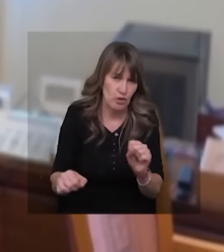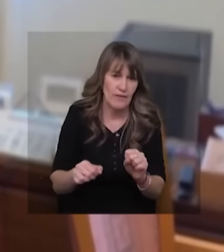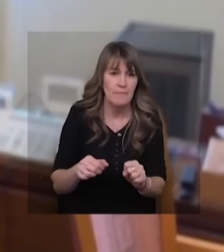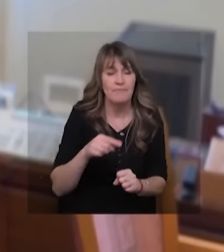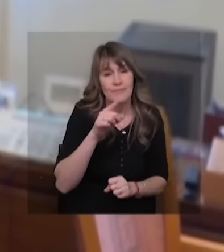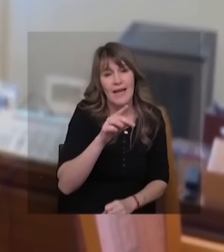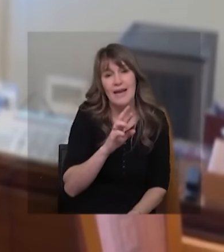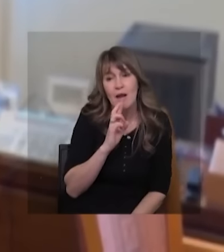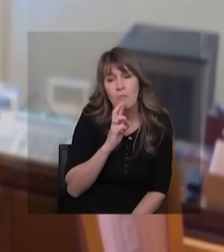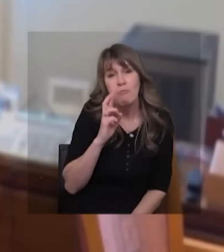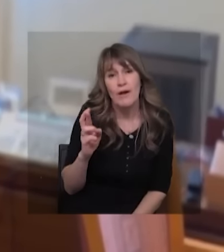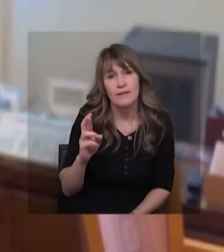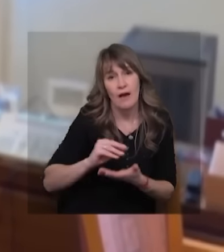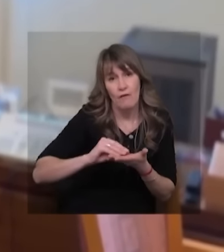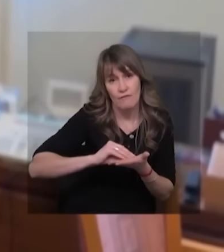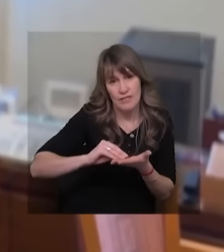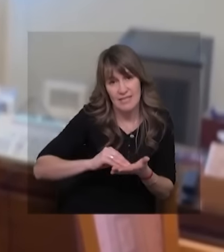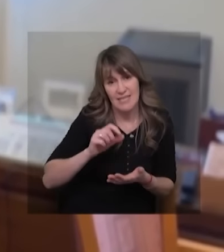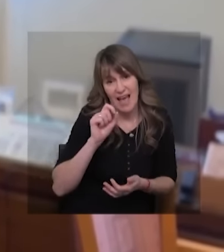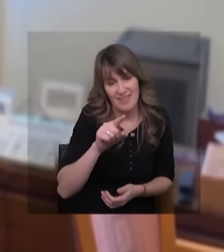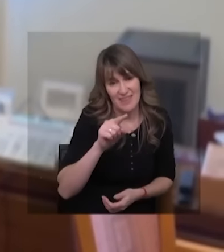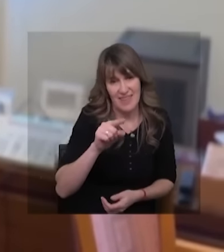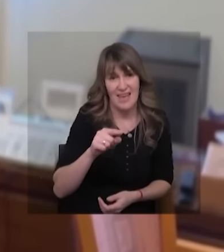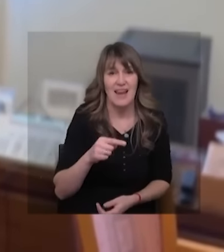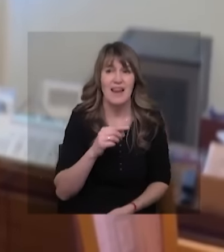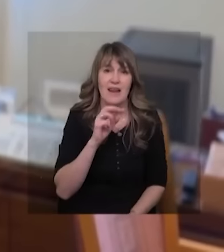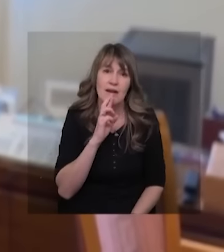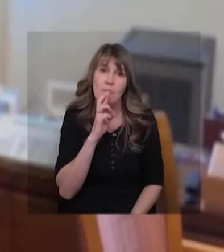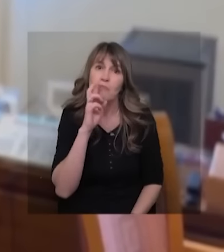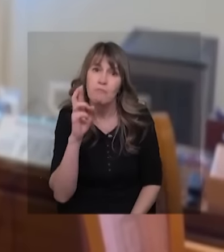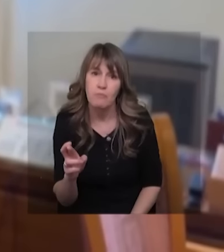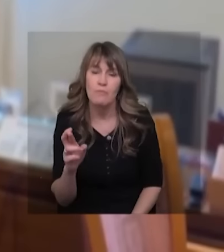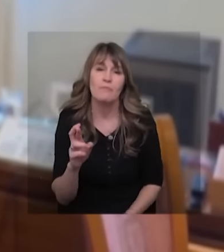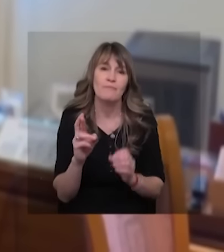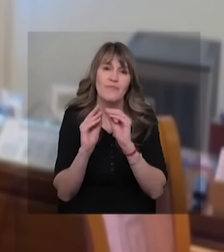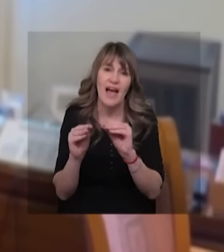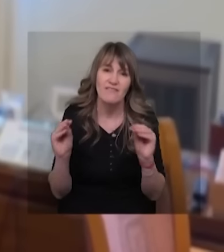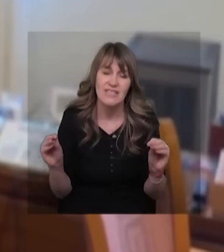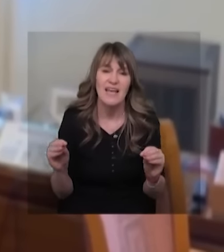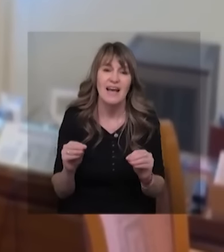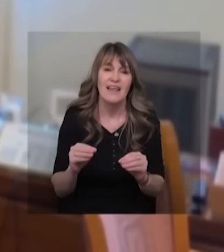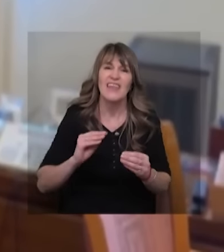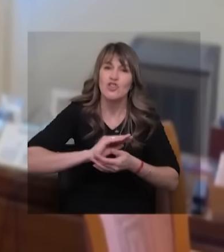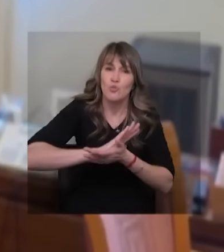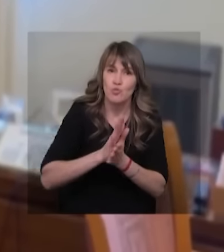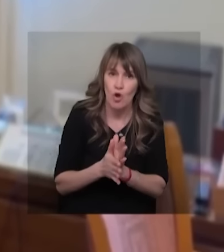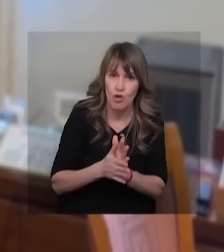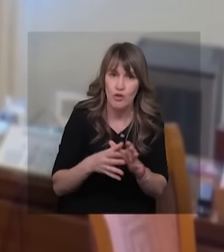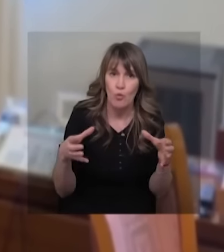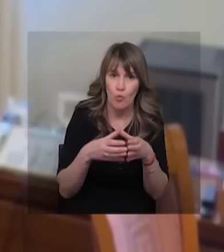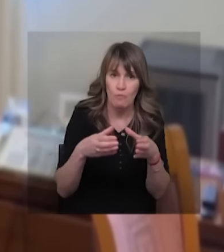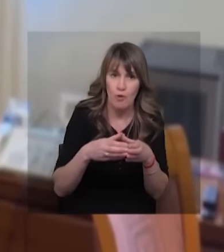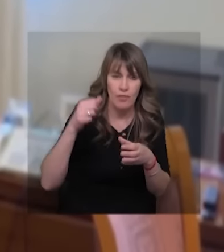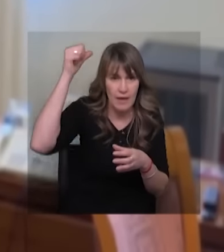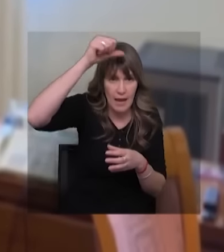inmediata de la oficina del Primer Ministro israelí Benjamín tan yau que en un comunicado aseveró que la destrucción del grupo islamista es uno de